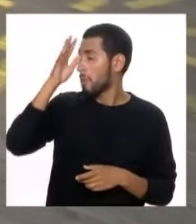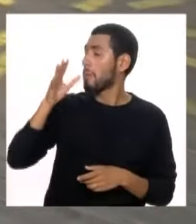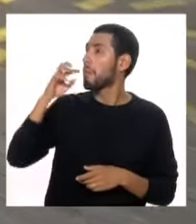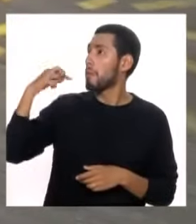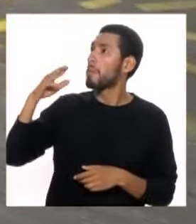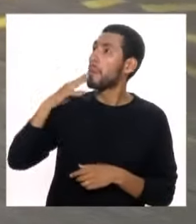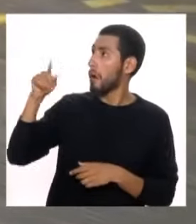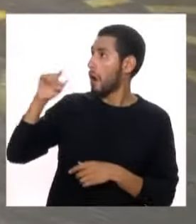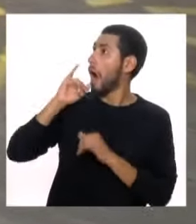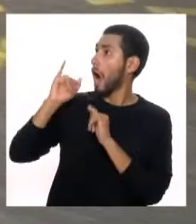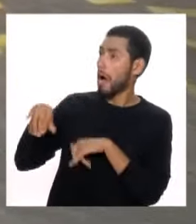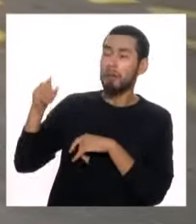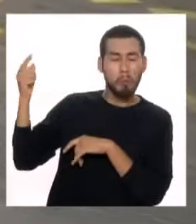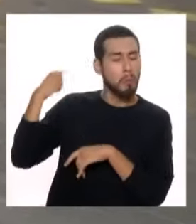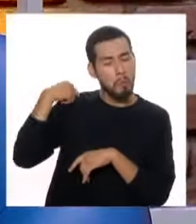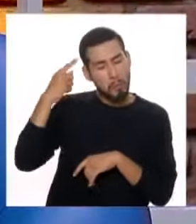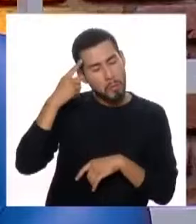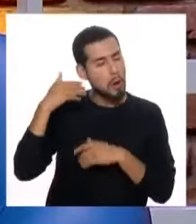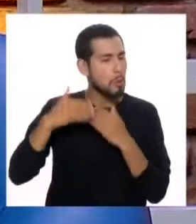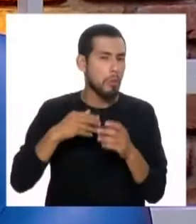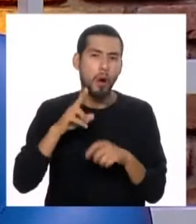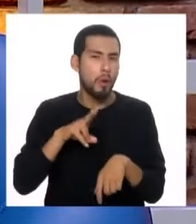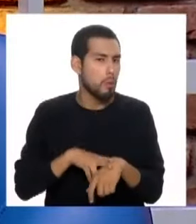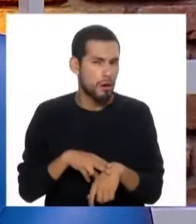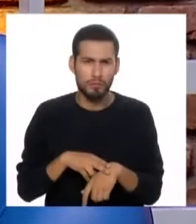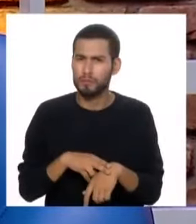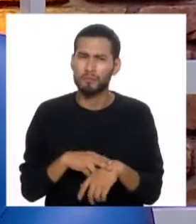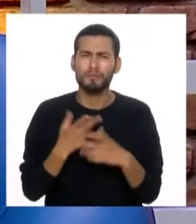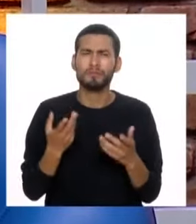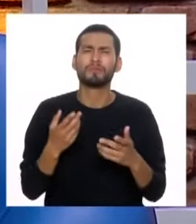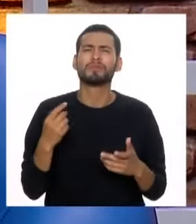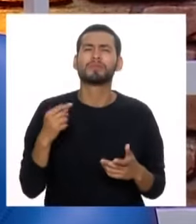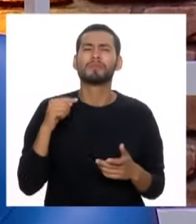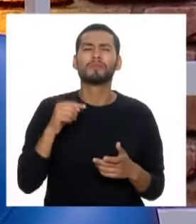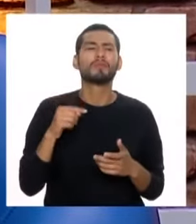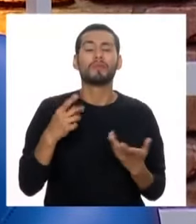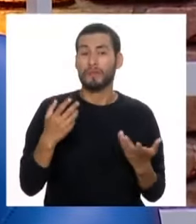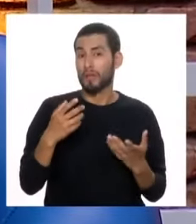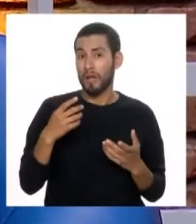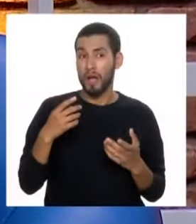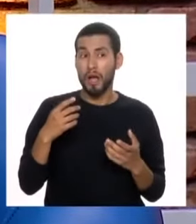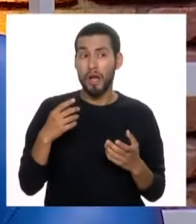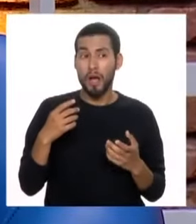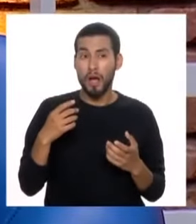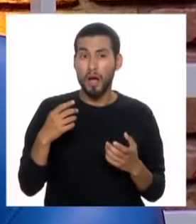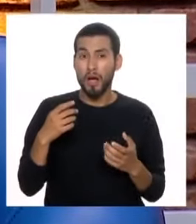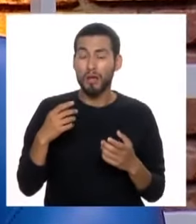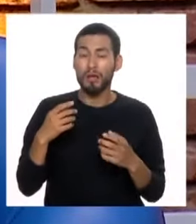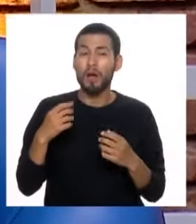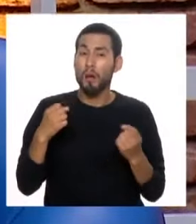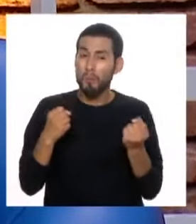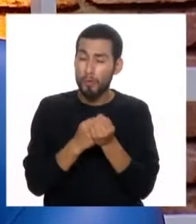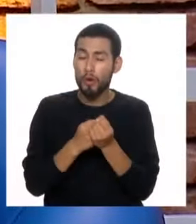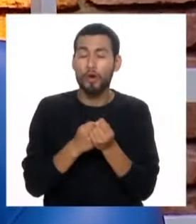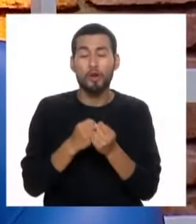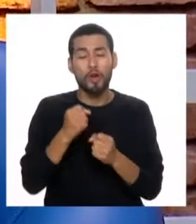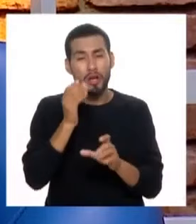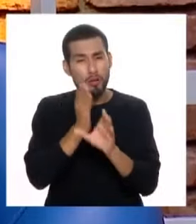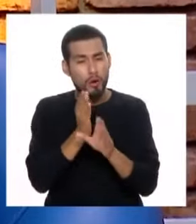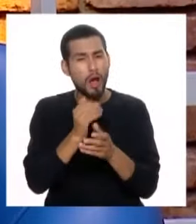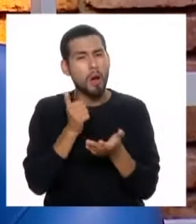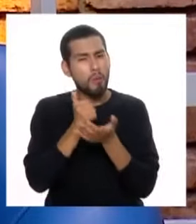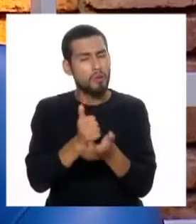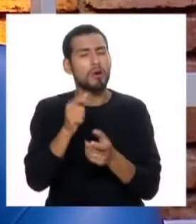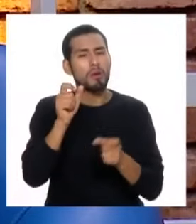se comportaban de esta manera. ¿Cuál es el apoyo psicológico, que en mi caso creo que es lo más importante para que puedan tener